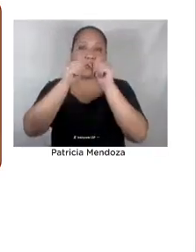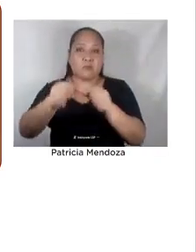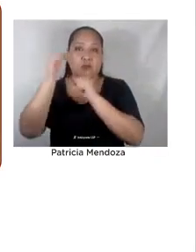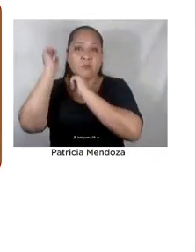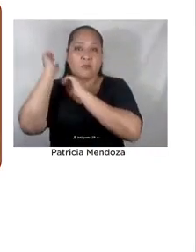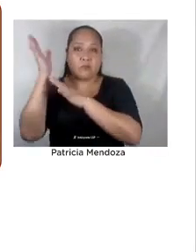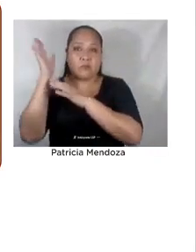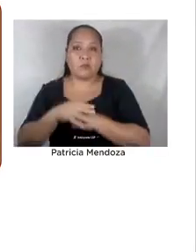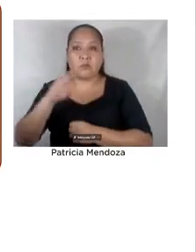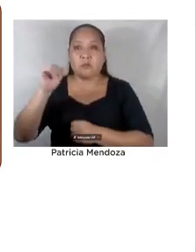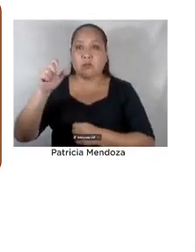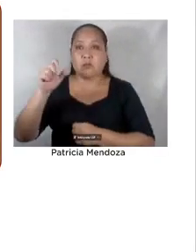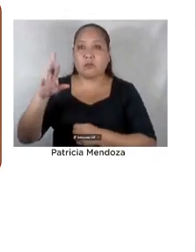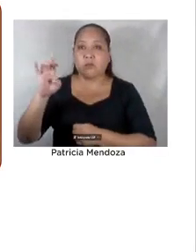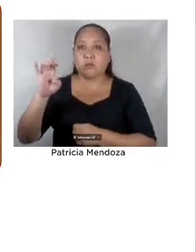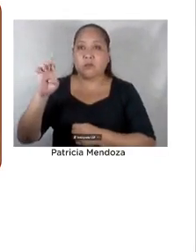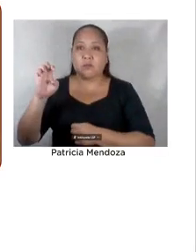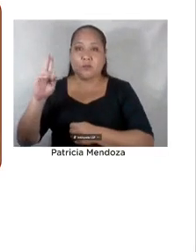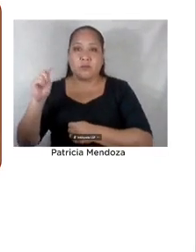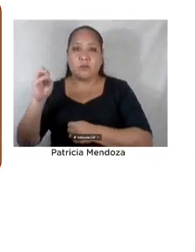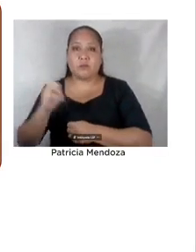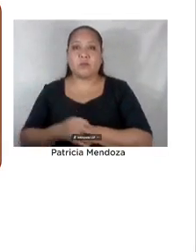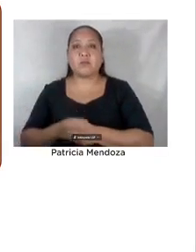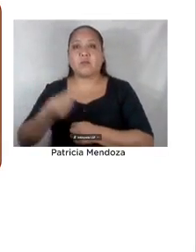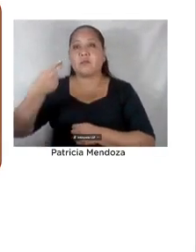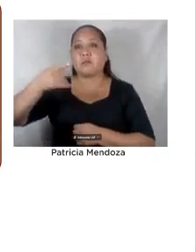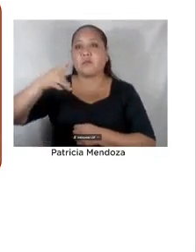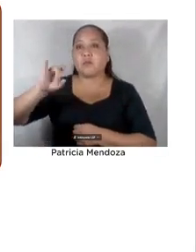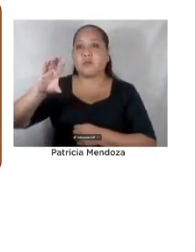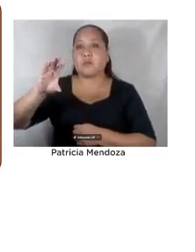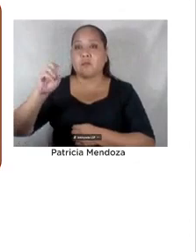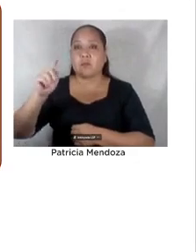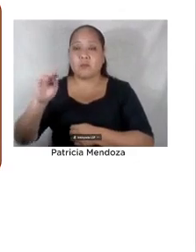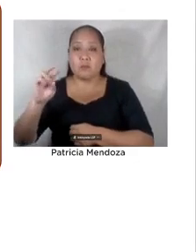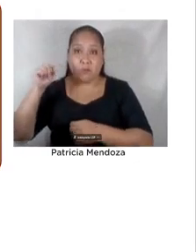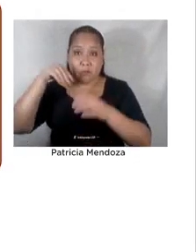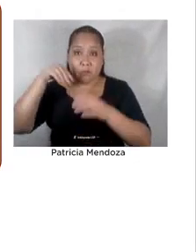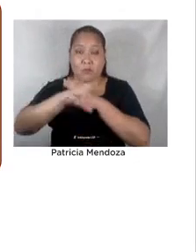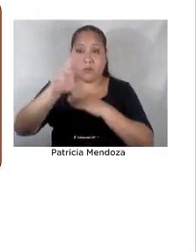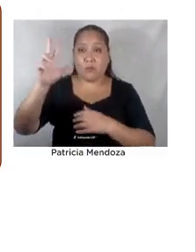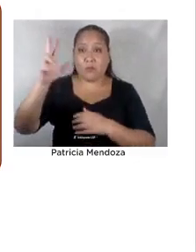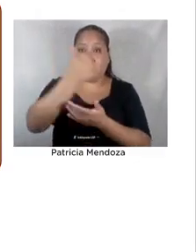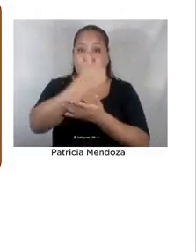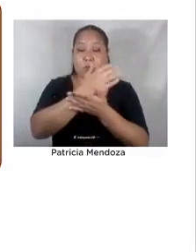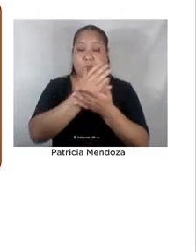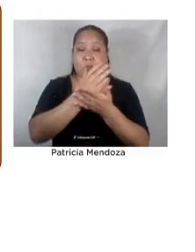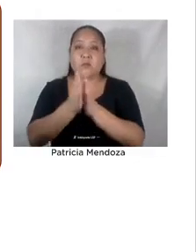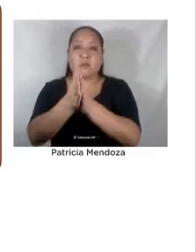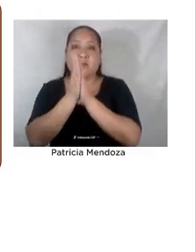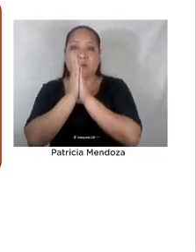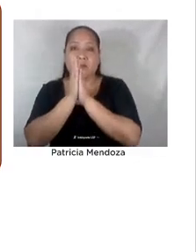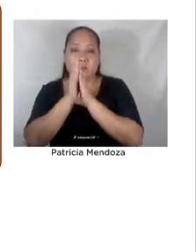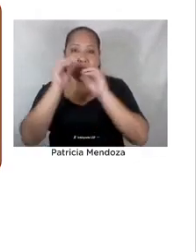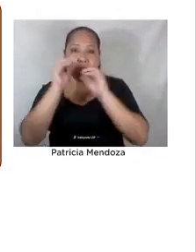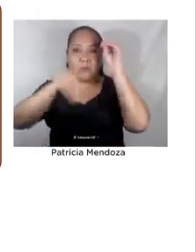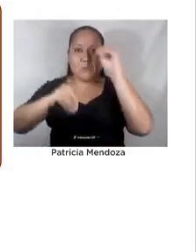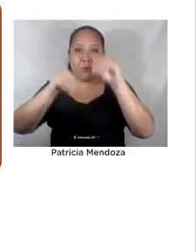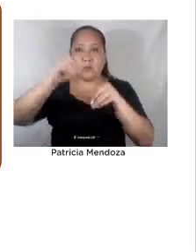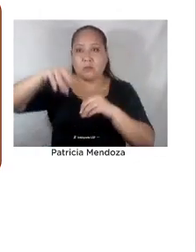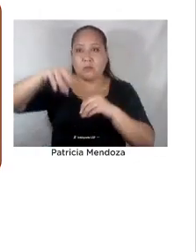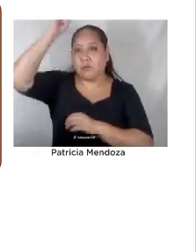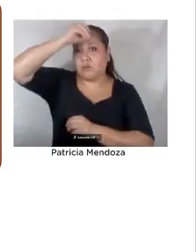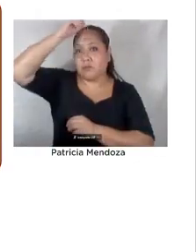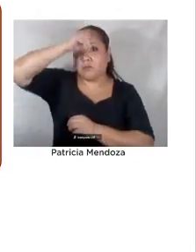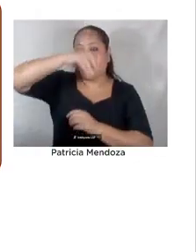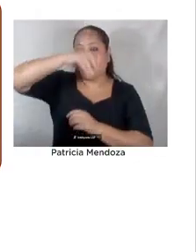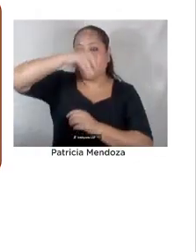de Alberto Huacoto. Vamos a ingresar a nuestro tercer bloque. Les pedimos por favor que vayan haciendo también sus comentarios